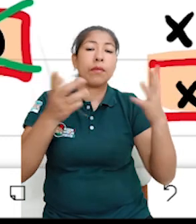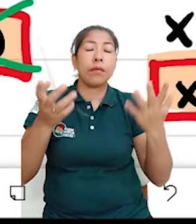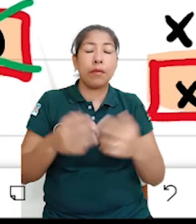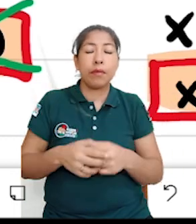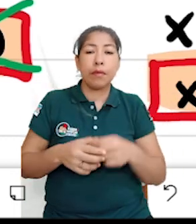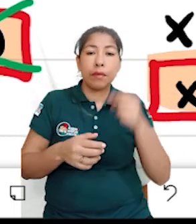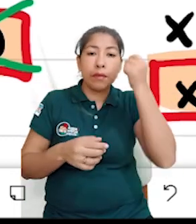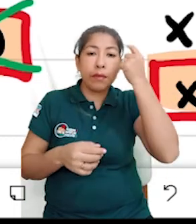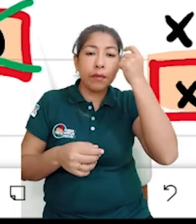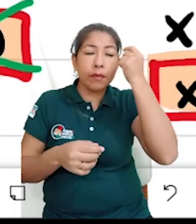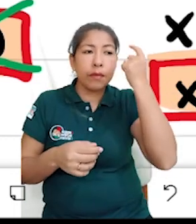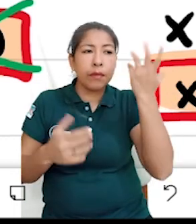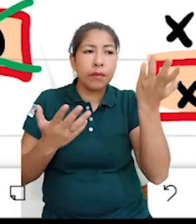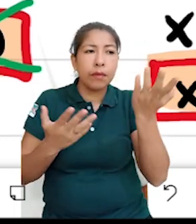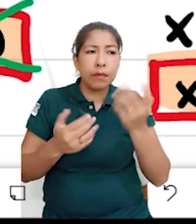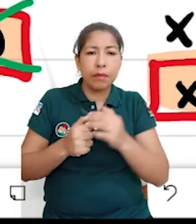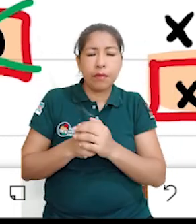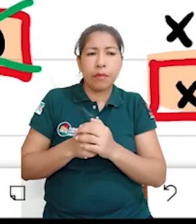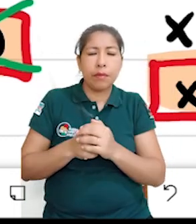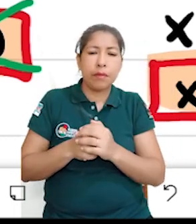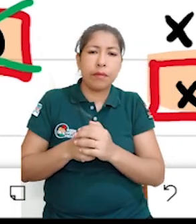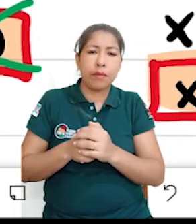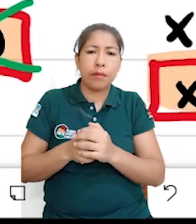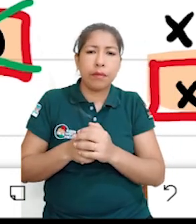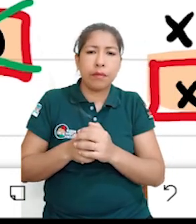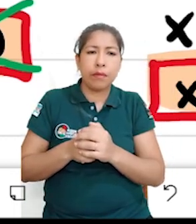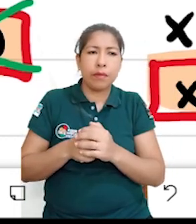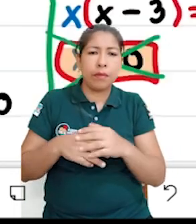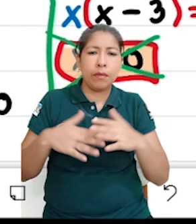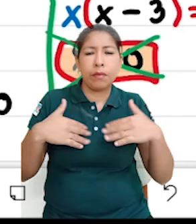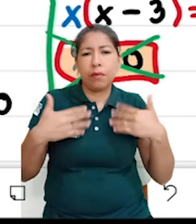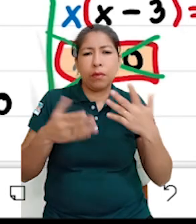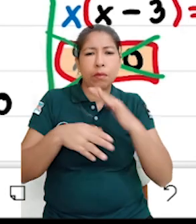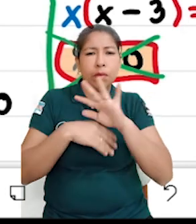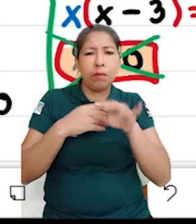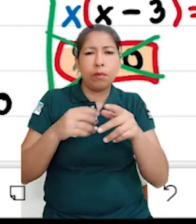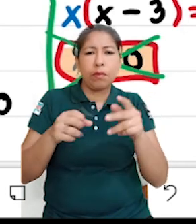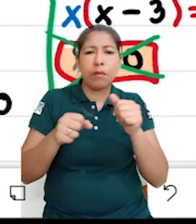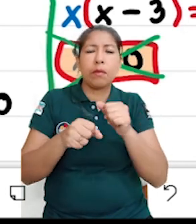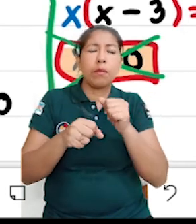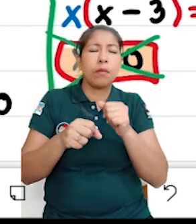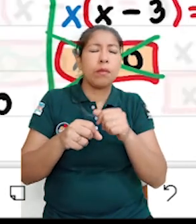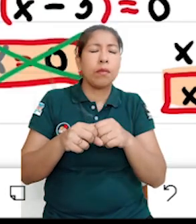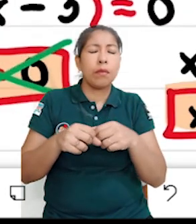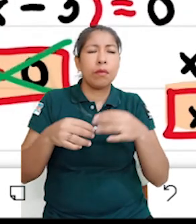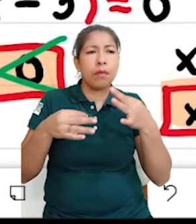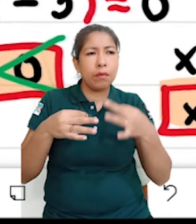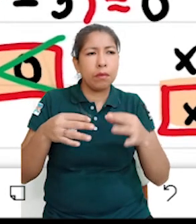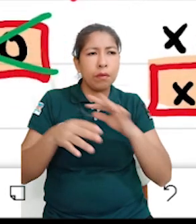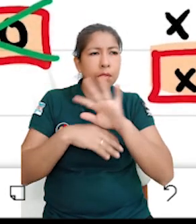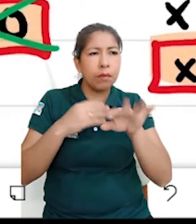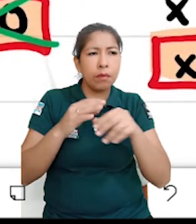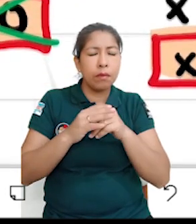positivo. Entonces, no tiene ningún impedimento el valor x3 para cumplir con nuestra igualdad. Por ello